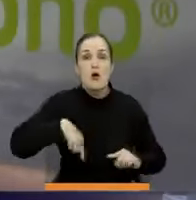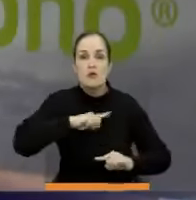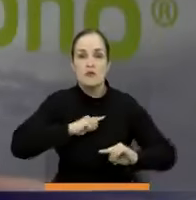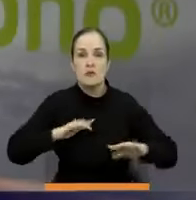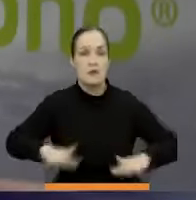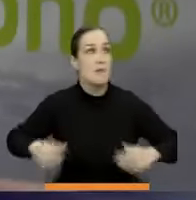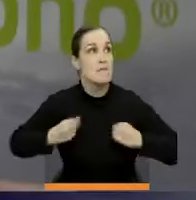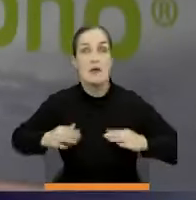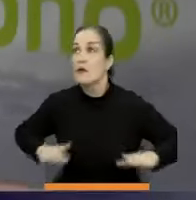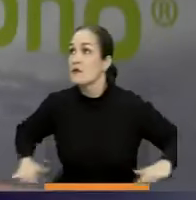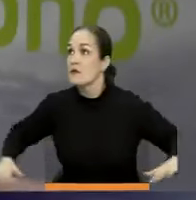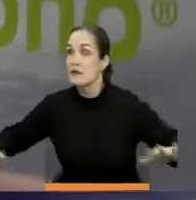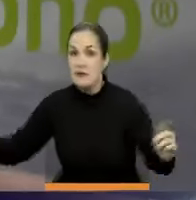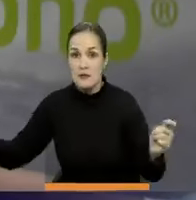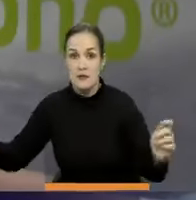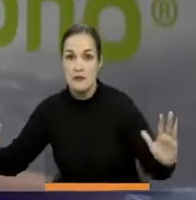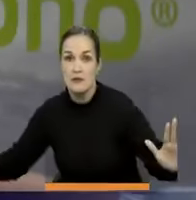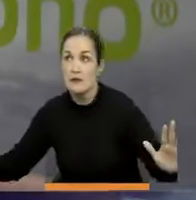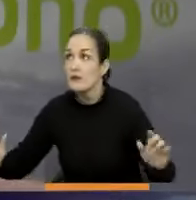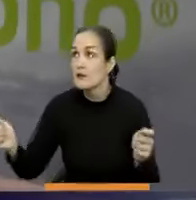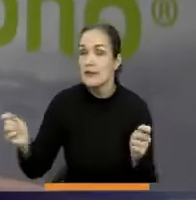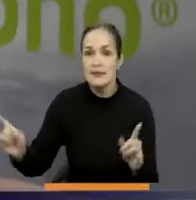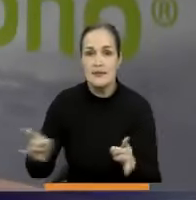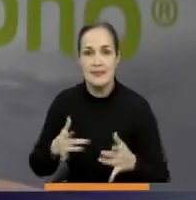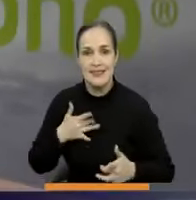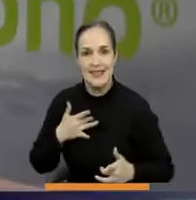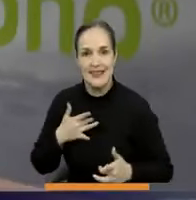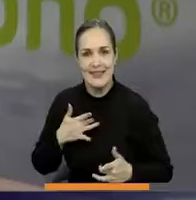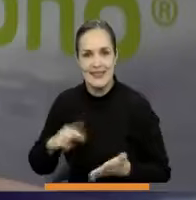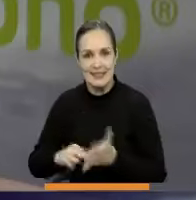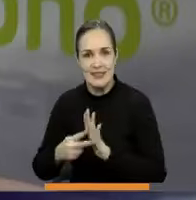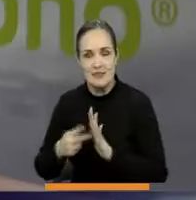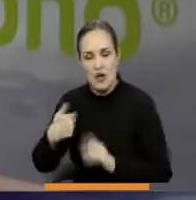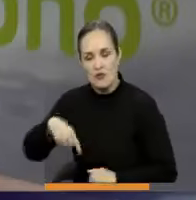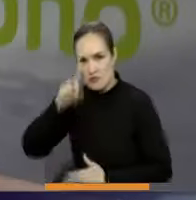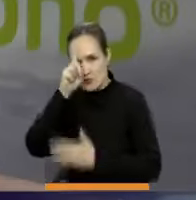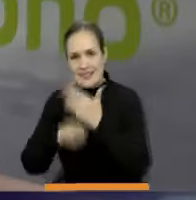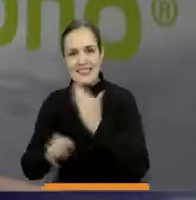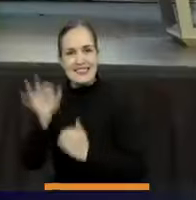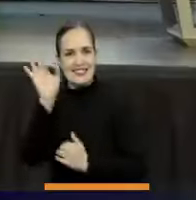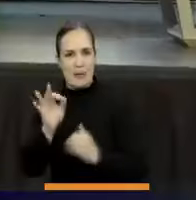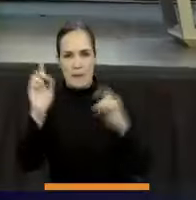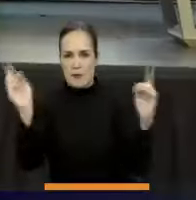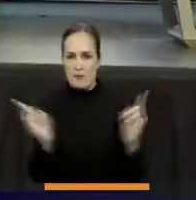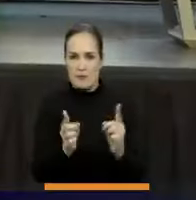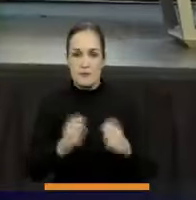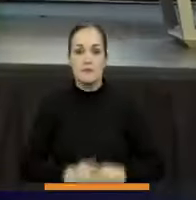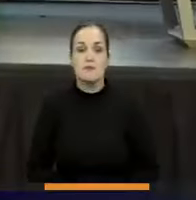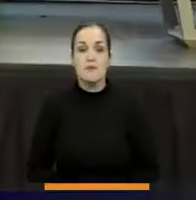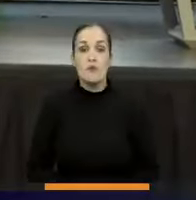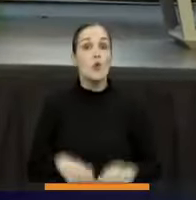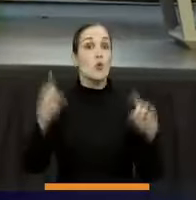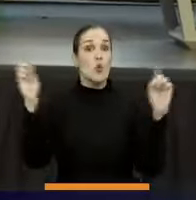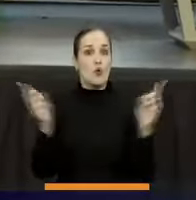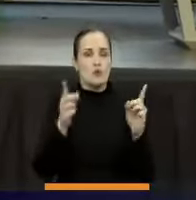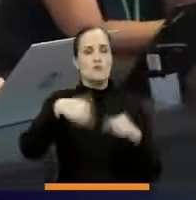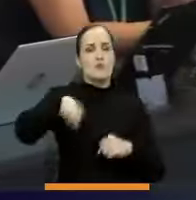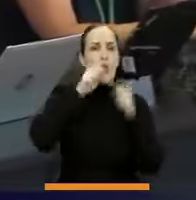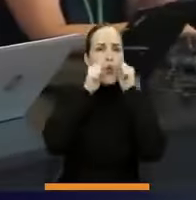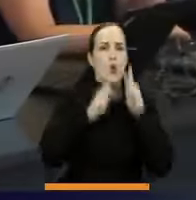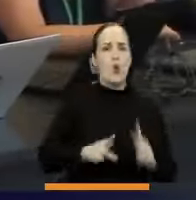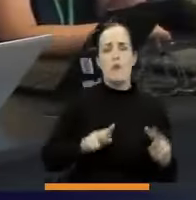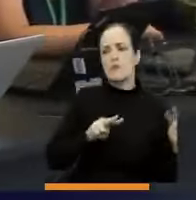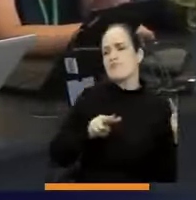vivimos con ellas, sentimos con ellas. Entonces eso es lo que pues, siempre tenemos en conclusión, ¿no? Una conclusión que los humanos de